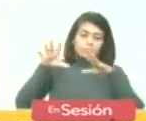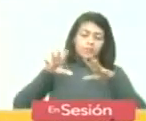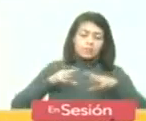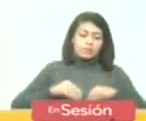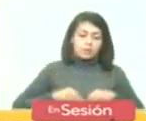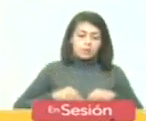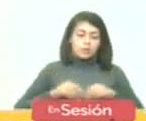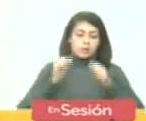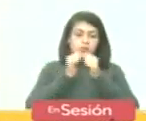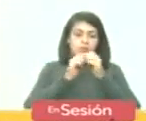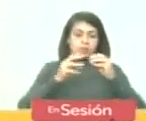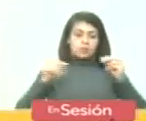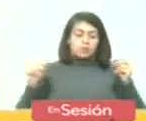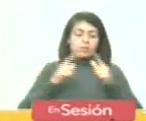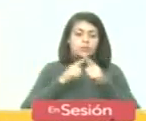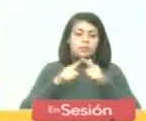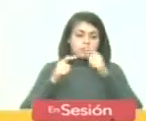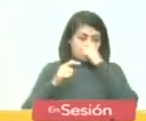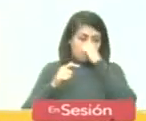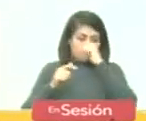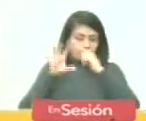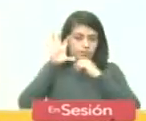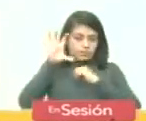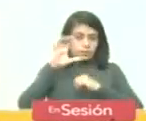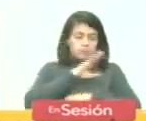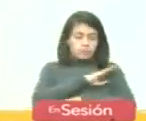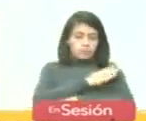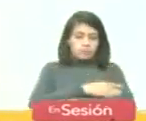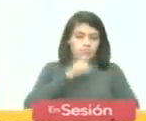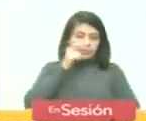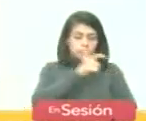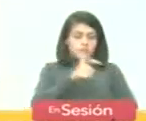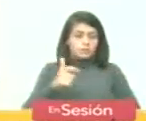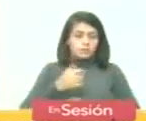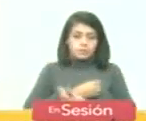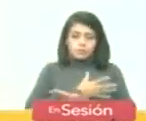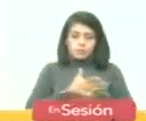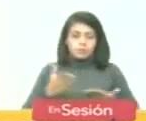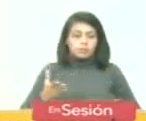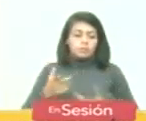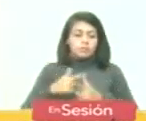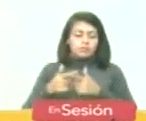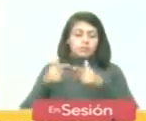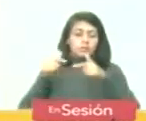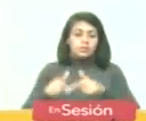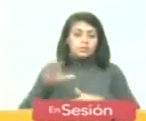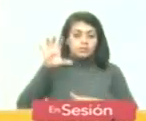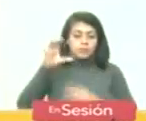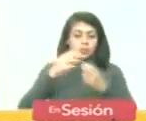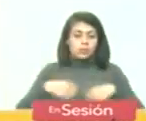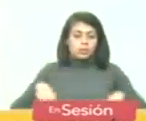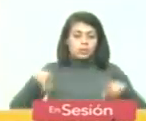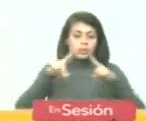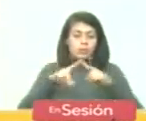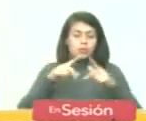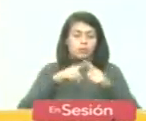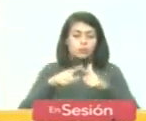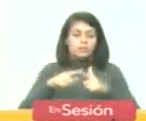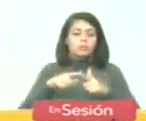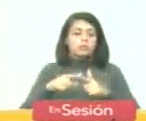China continental es reconocida como una nación soberana, se le concede su puesto en las Naciones Unidas y